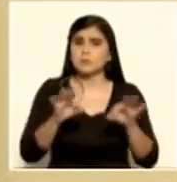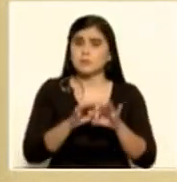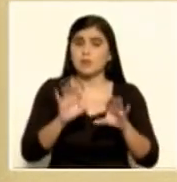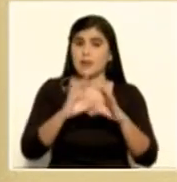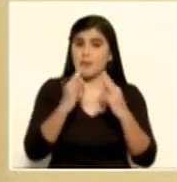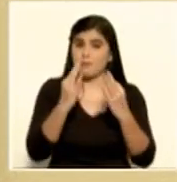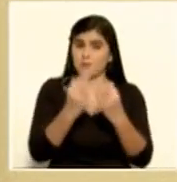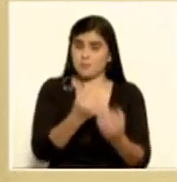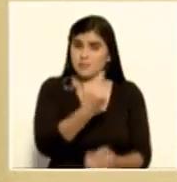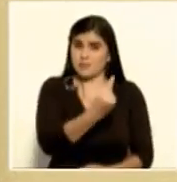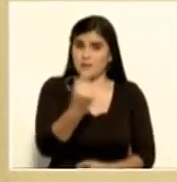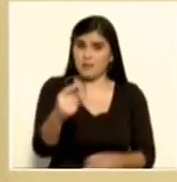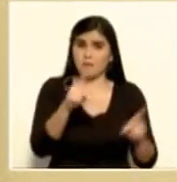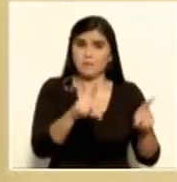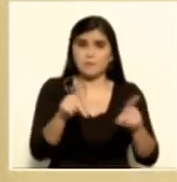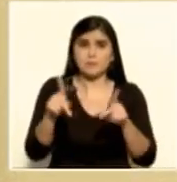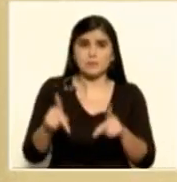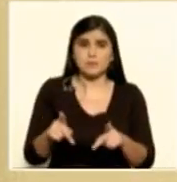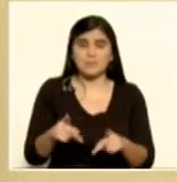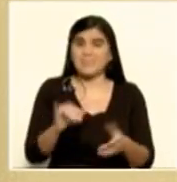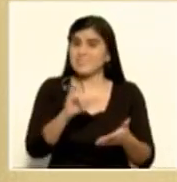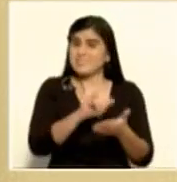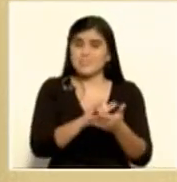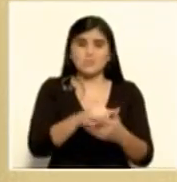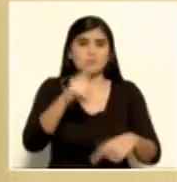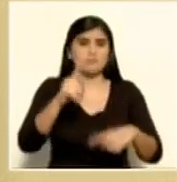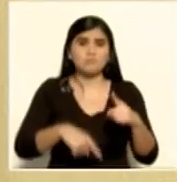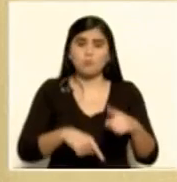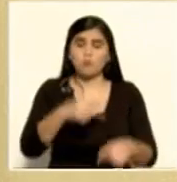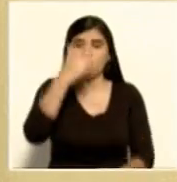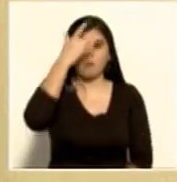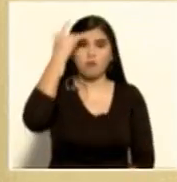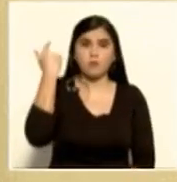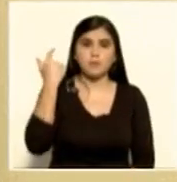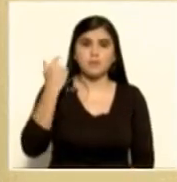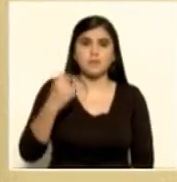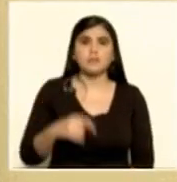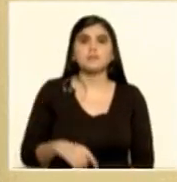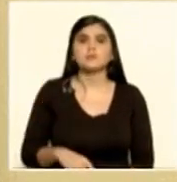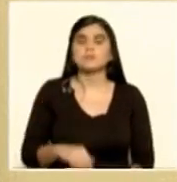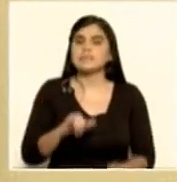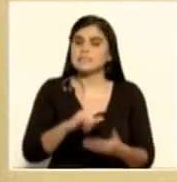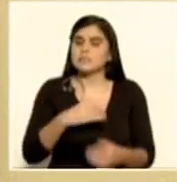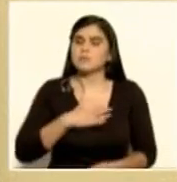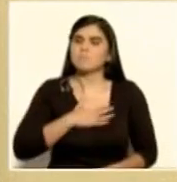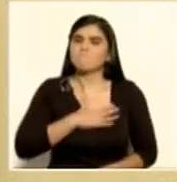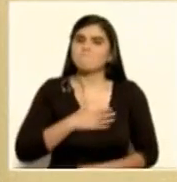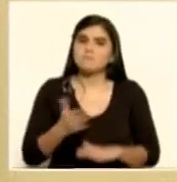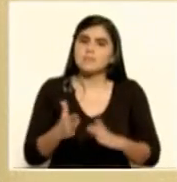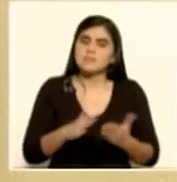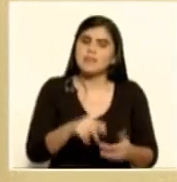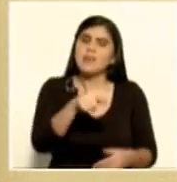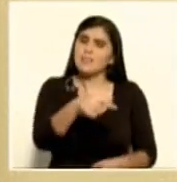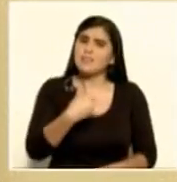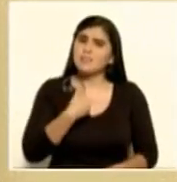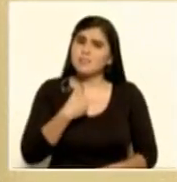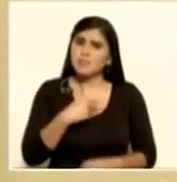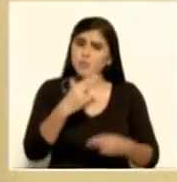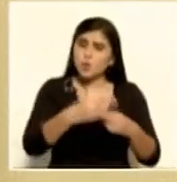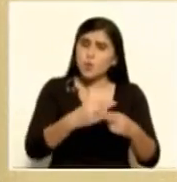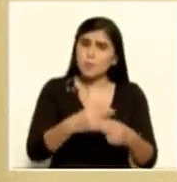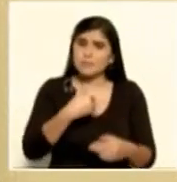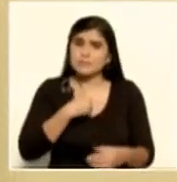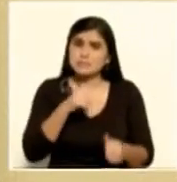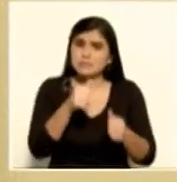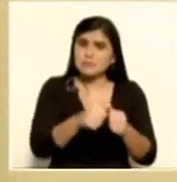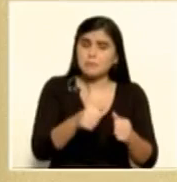personas cercanas, y eso no podemos dejar de olvidarlo. O sea, esos fallecimientos tienen nombres, tienen apellidos, han